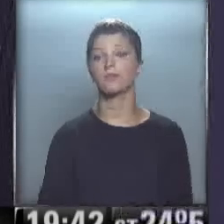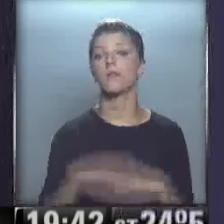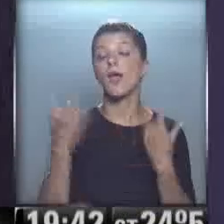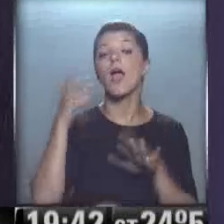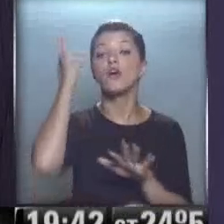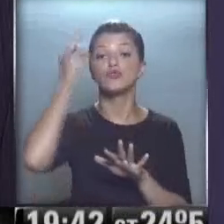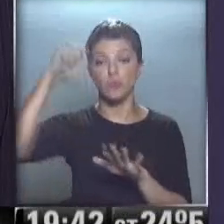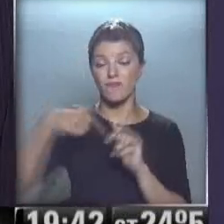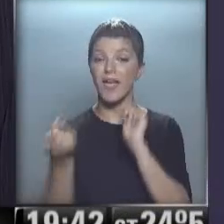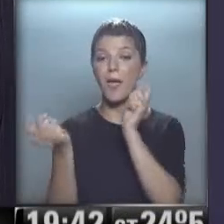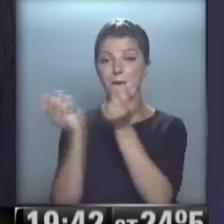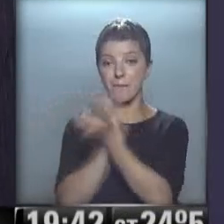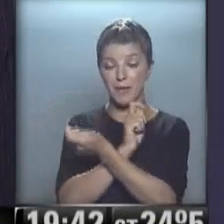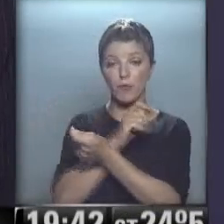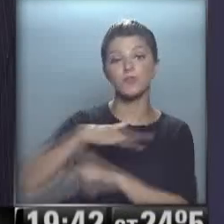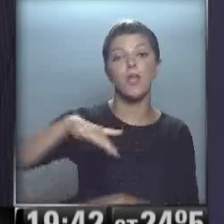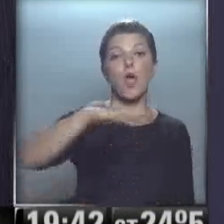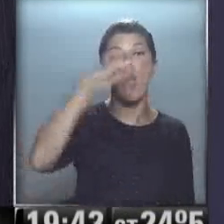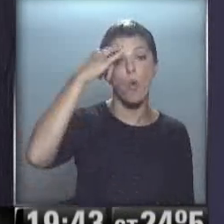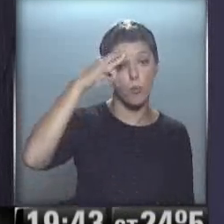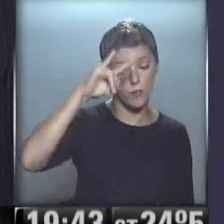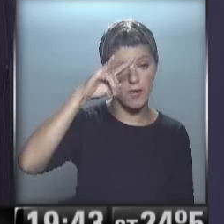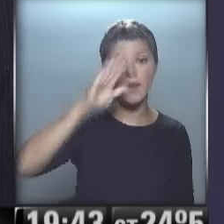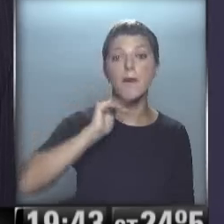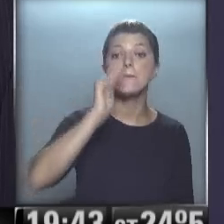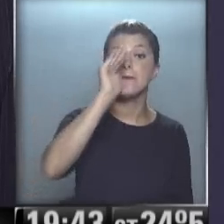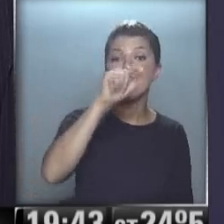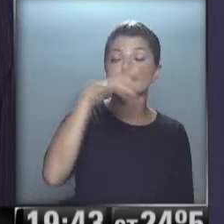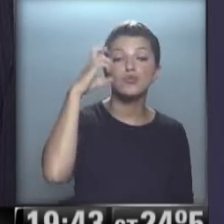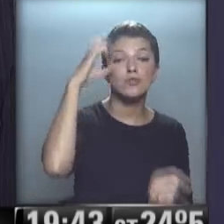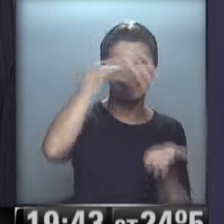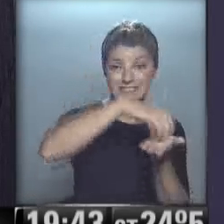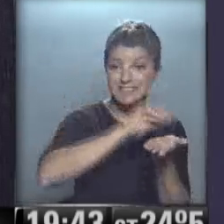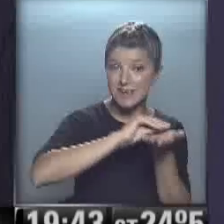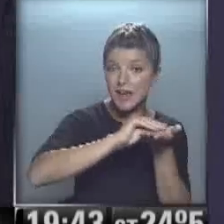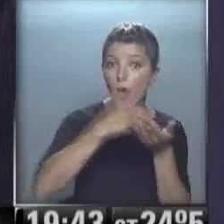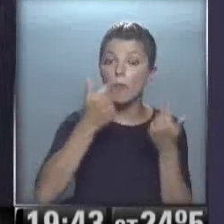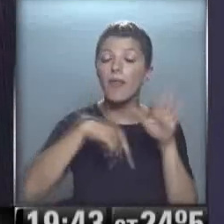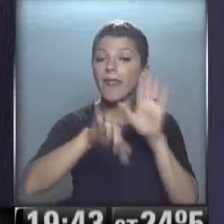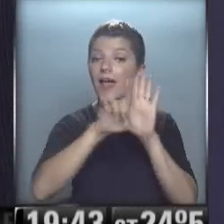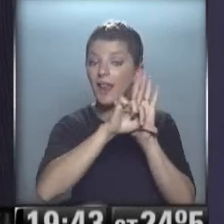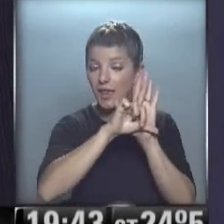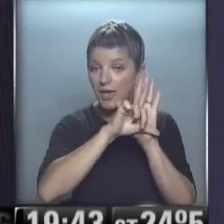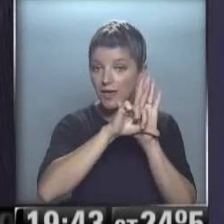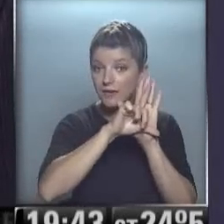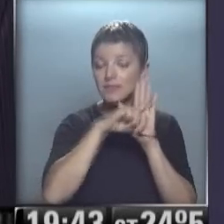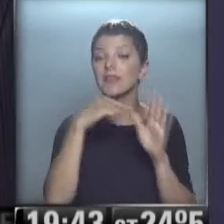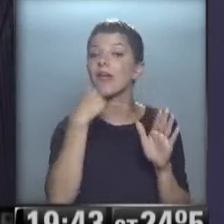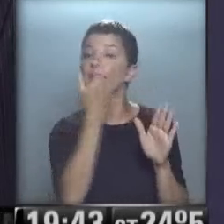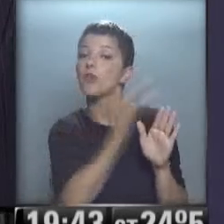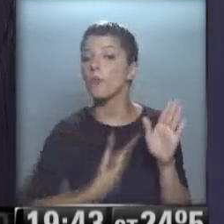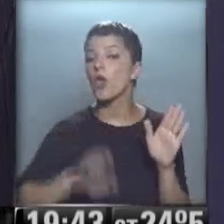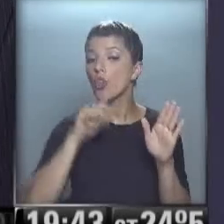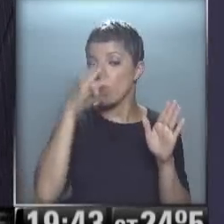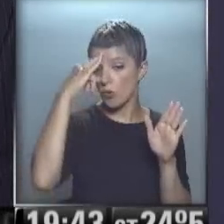Sudáfrica, nos vamos ahora a la República Oriental del Uruguay. Este martes el Senado de ese país podría aprobar la ley que habilita al gobierno